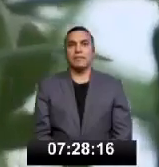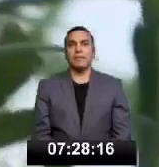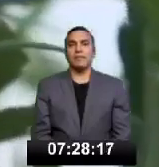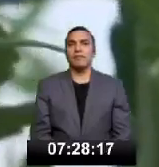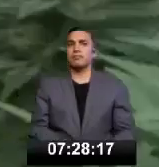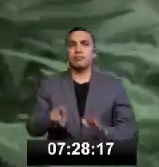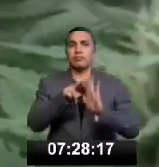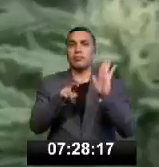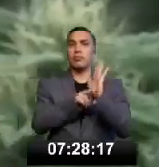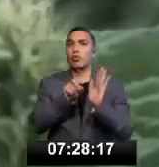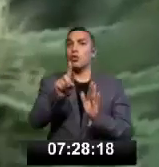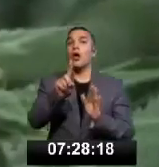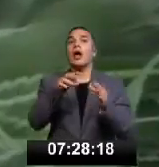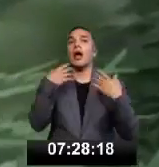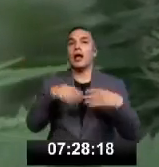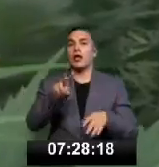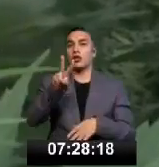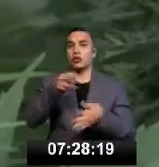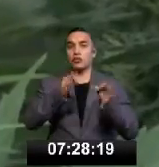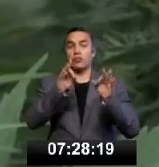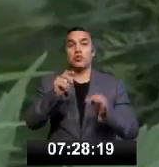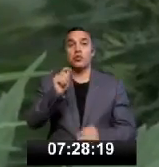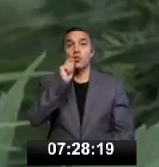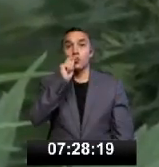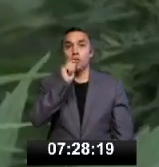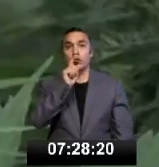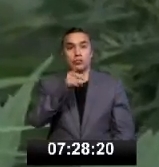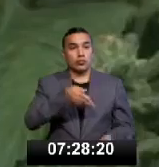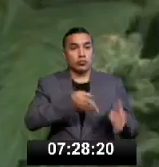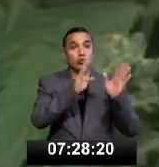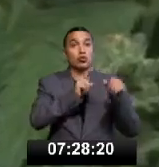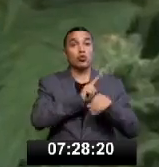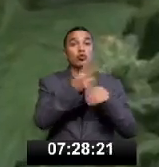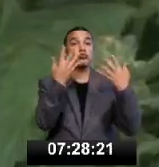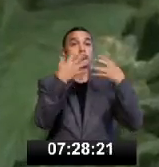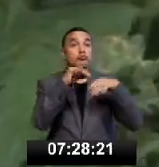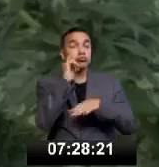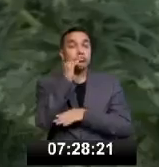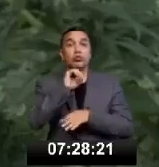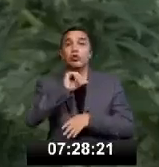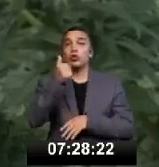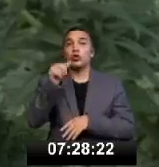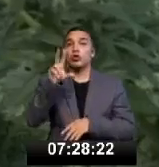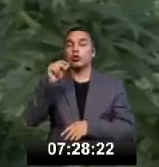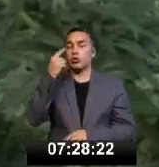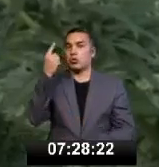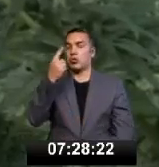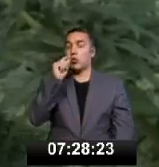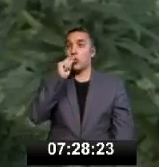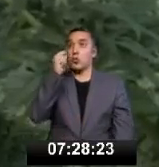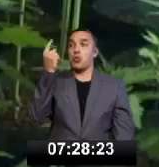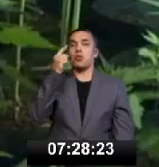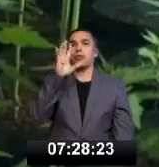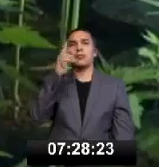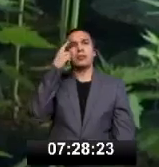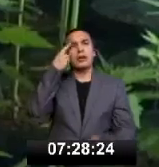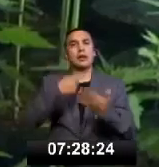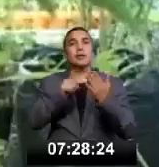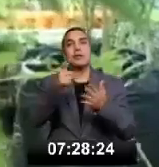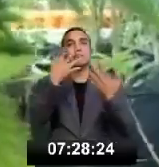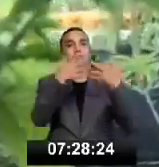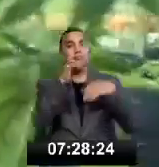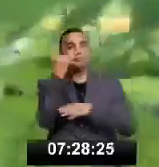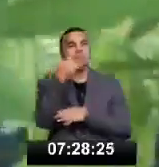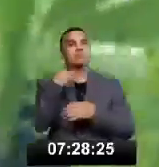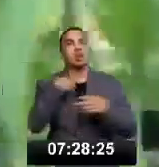La reglamentación apunta a regular dos variedades de cannabis, el cáñamo de uso industrial y el cannabis no psicoactivo. El primero se destina para fines industriales